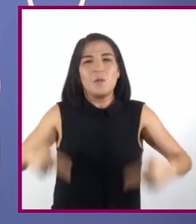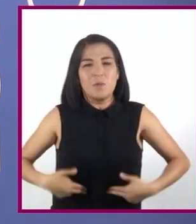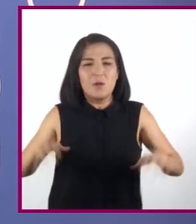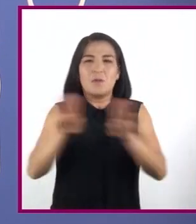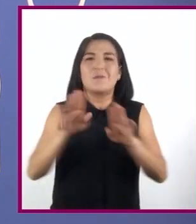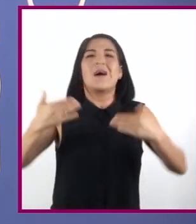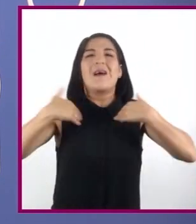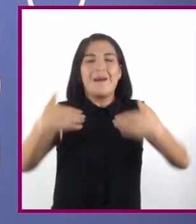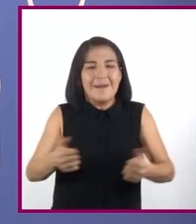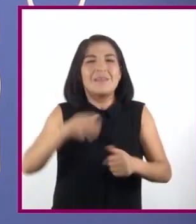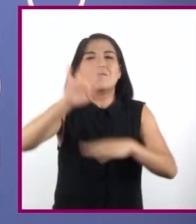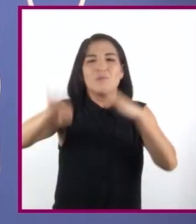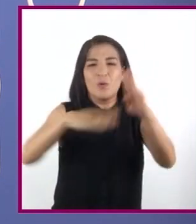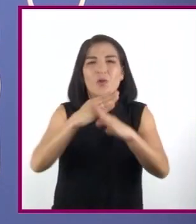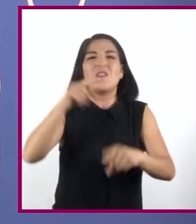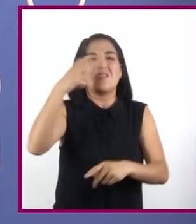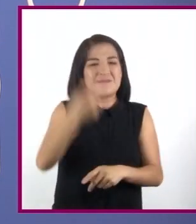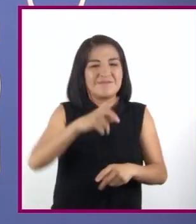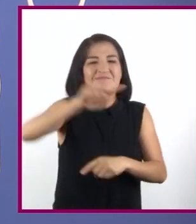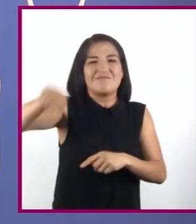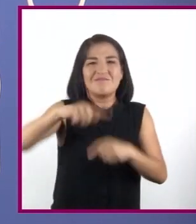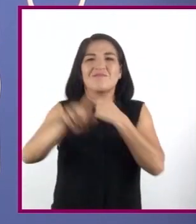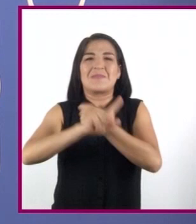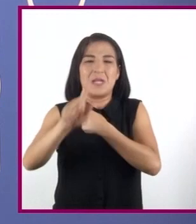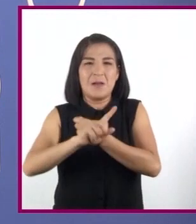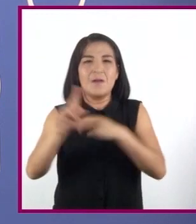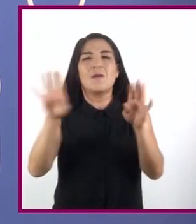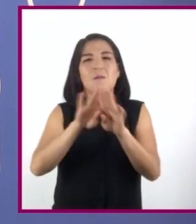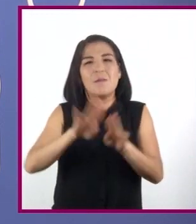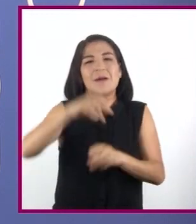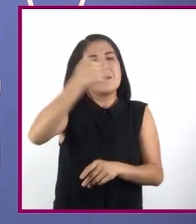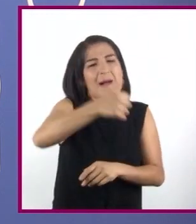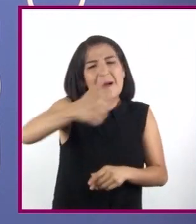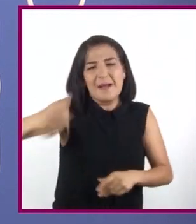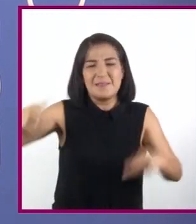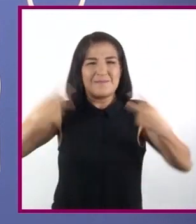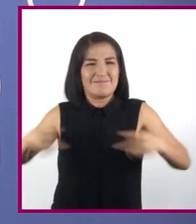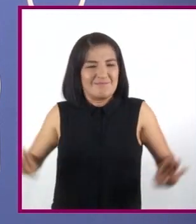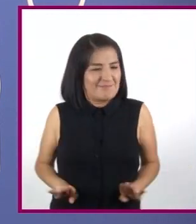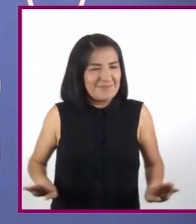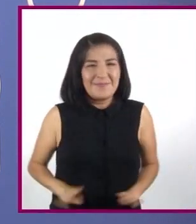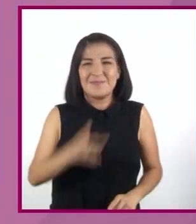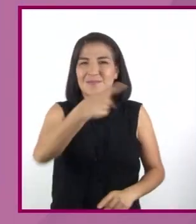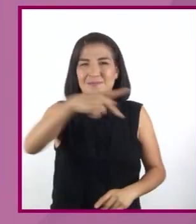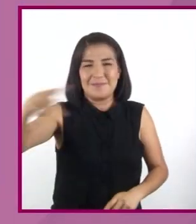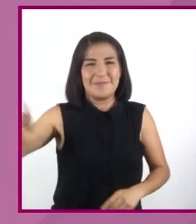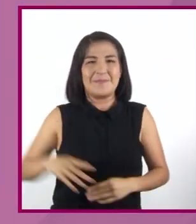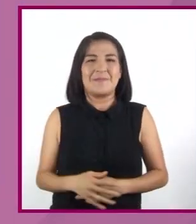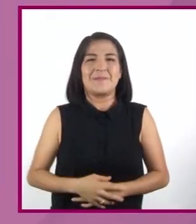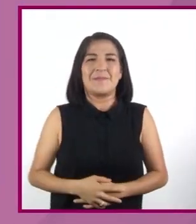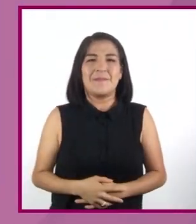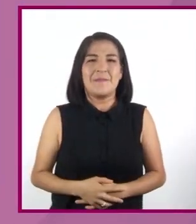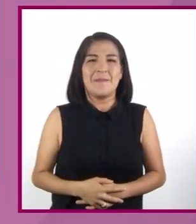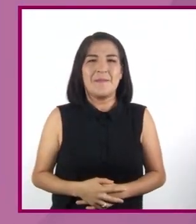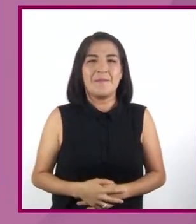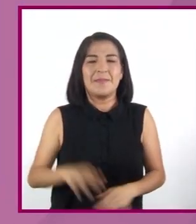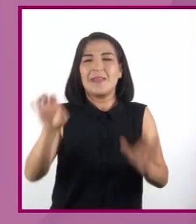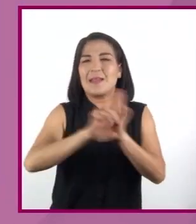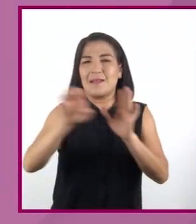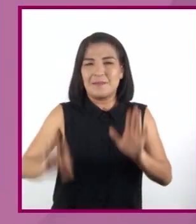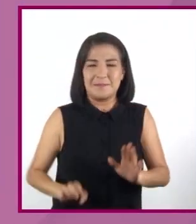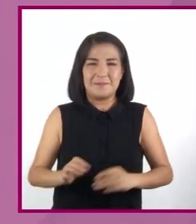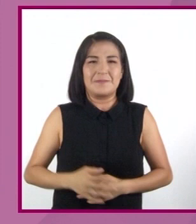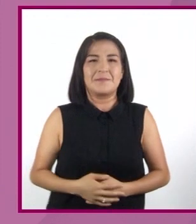el que vivimos. Todo subgénero presenta personajes con ciertas características específicas. Por